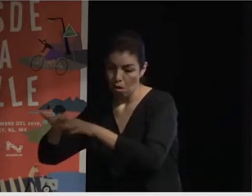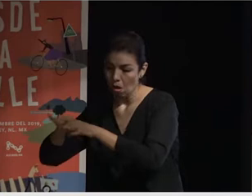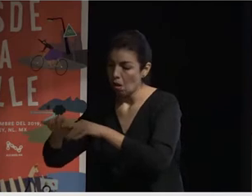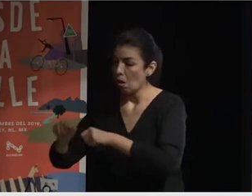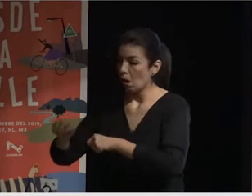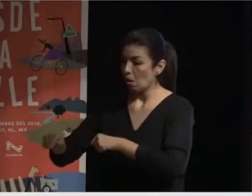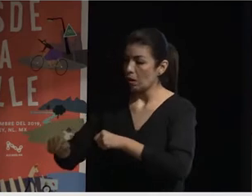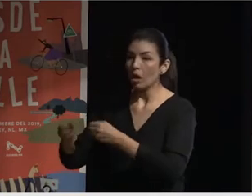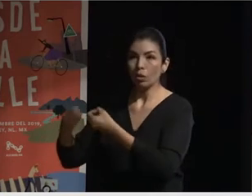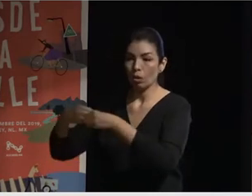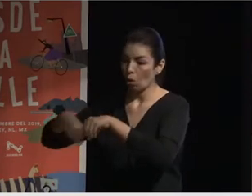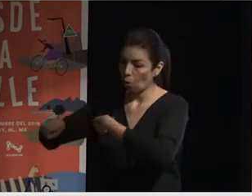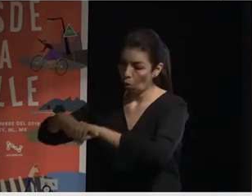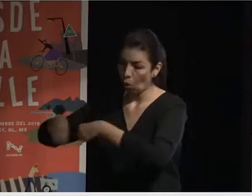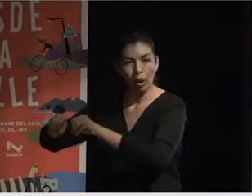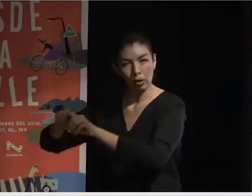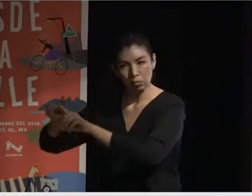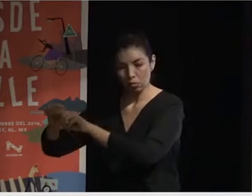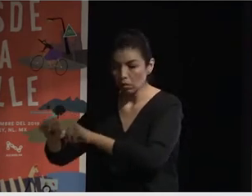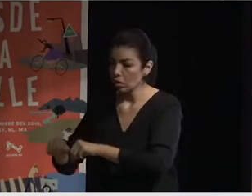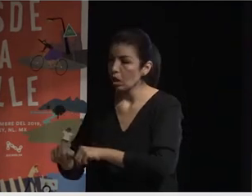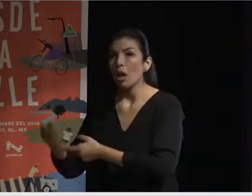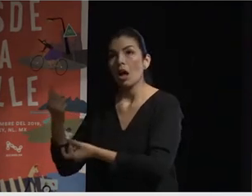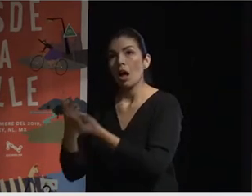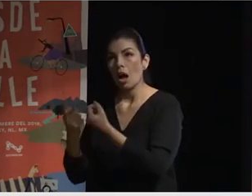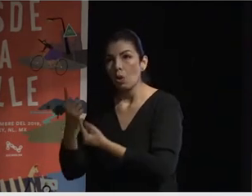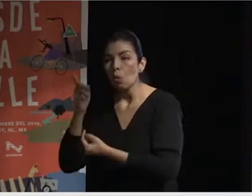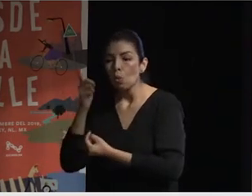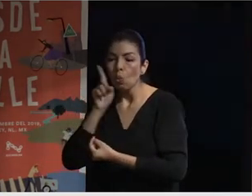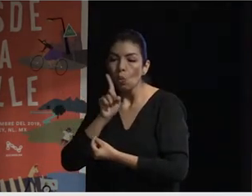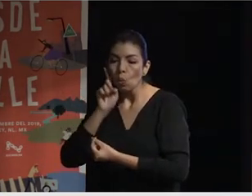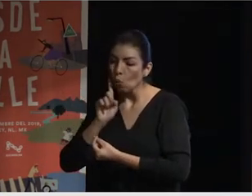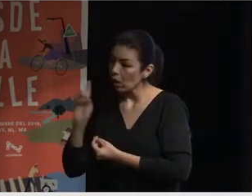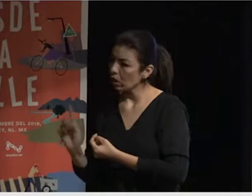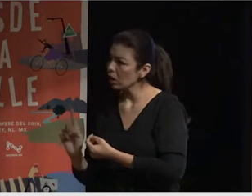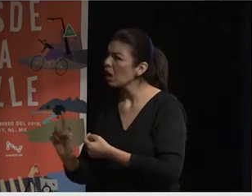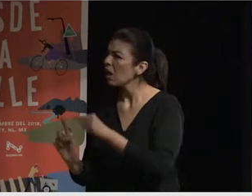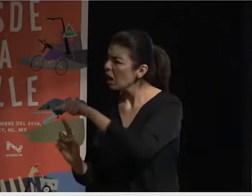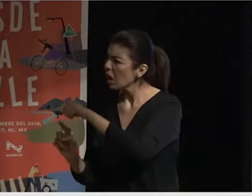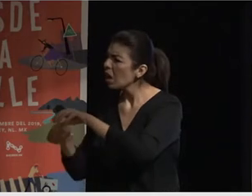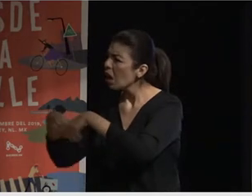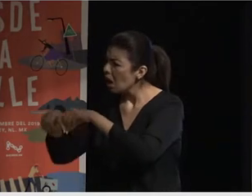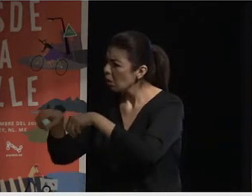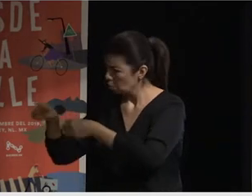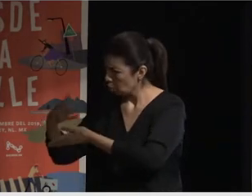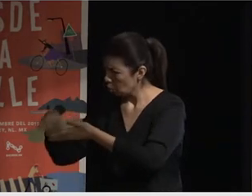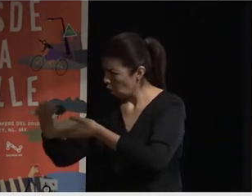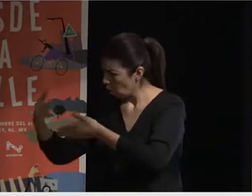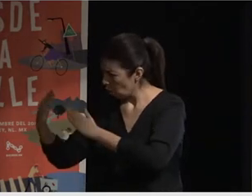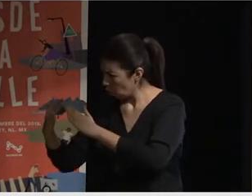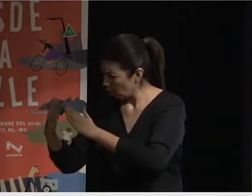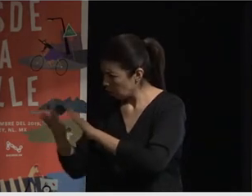Neil Smith, que es un estudiante escocés, marxista, discípulo de Harvey, de David Harvey,